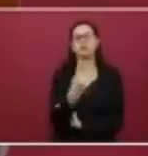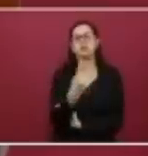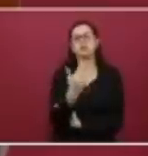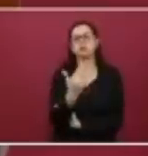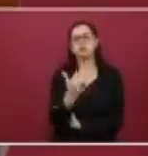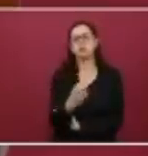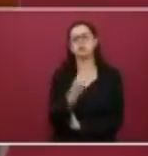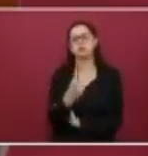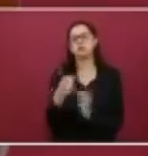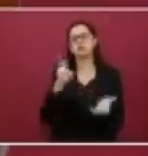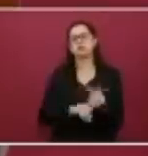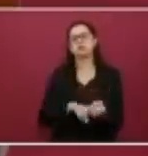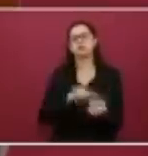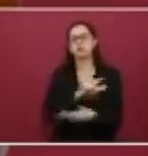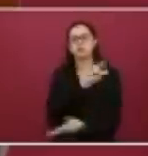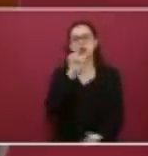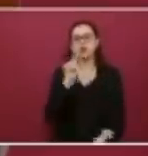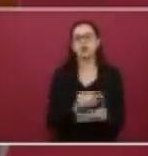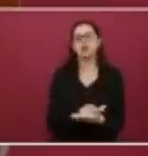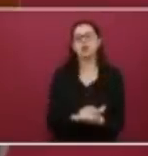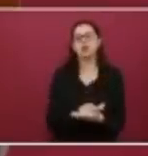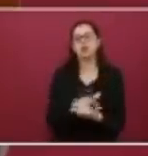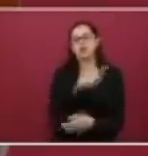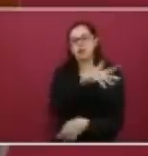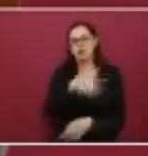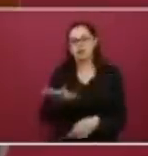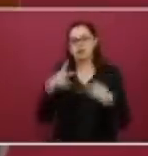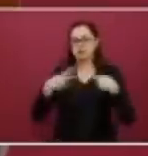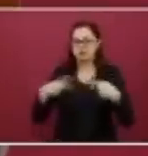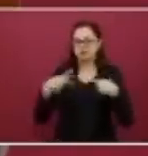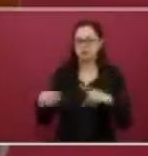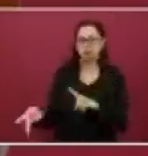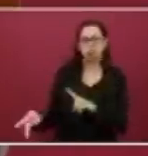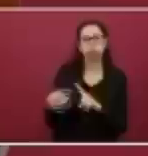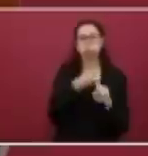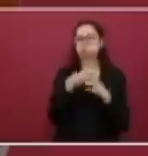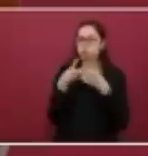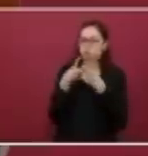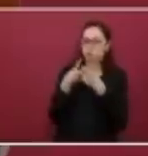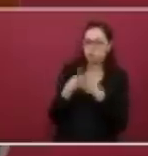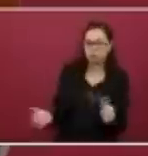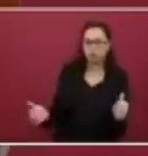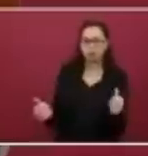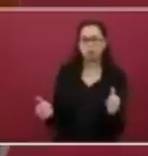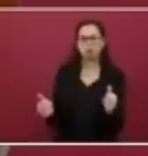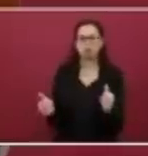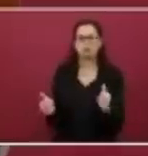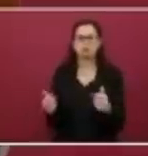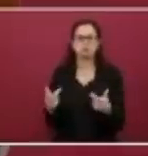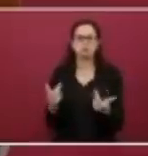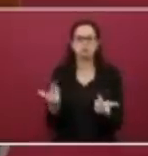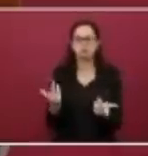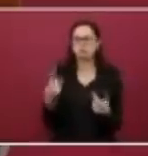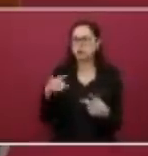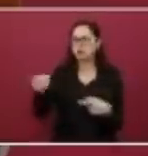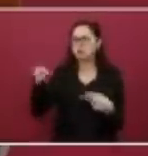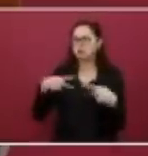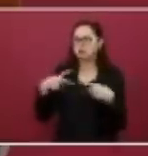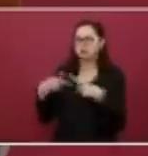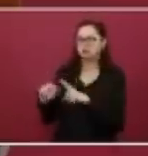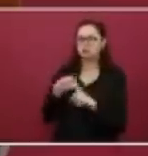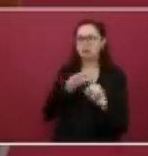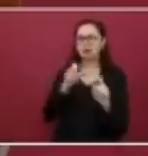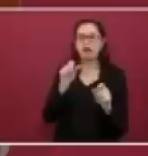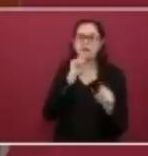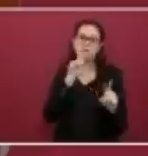de la ley general en materia desaparición forzada de personas y desaparición cometida por particulares y del